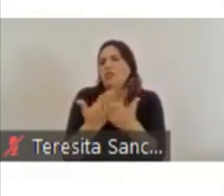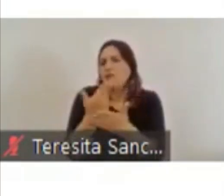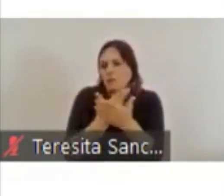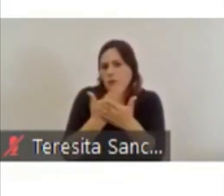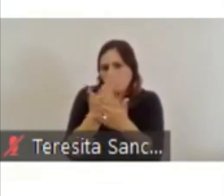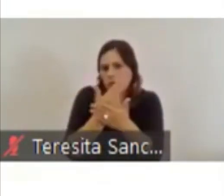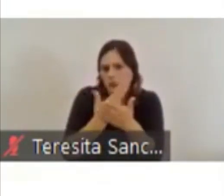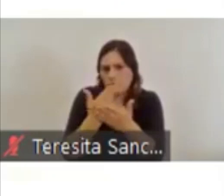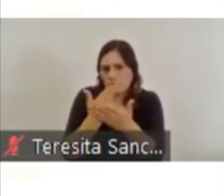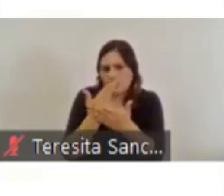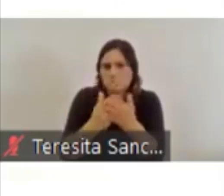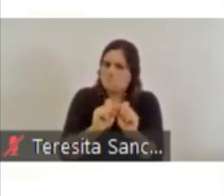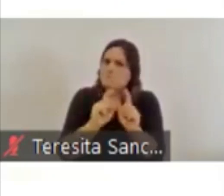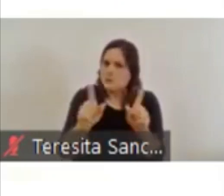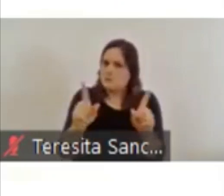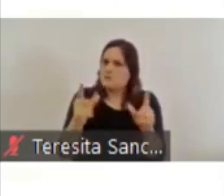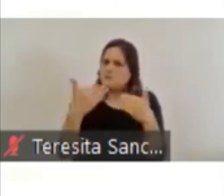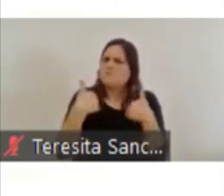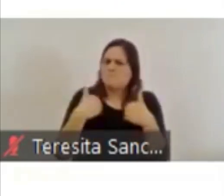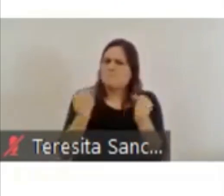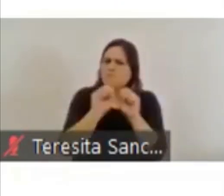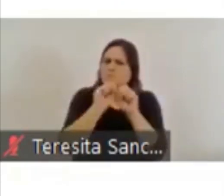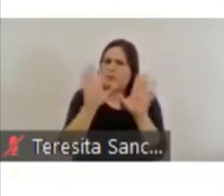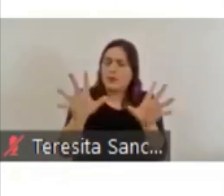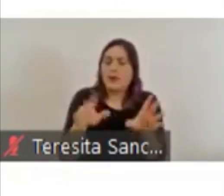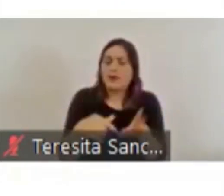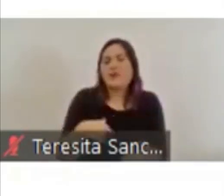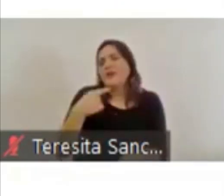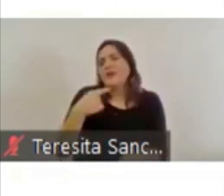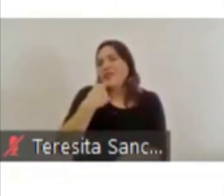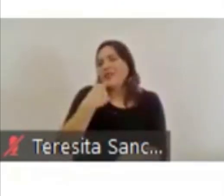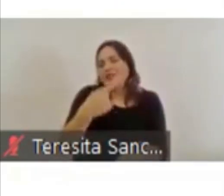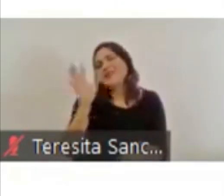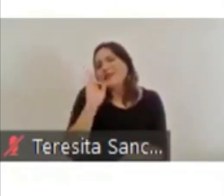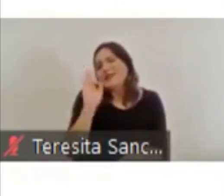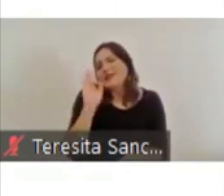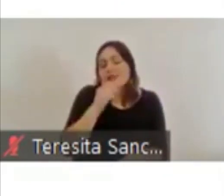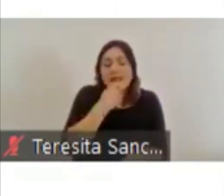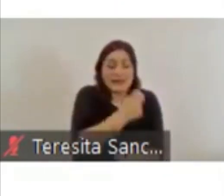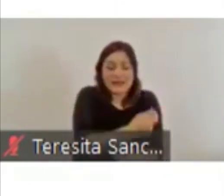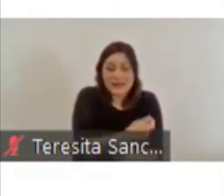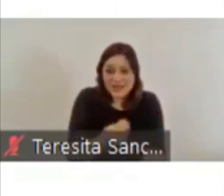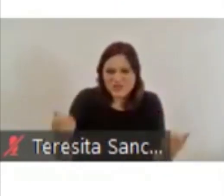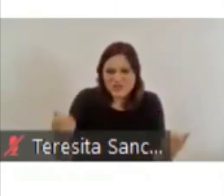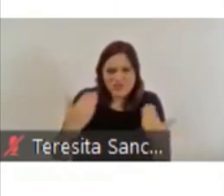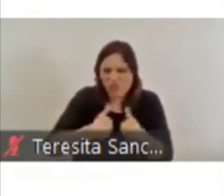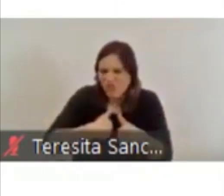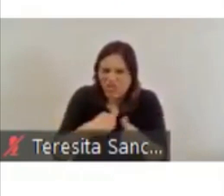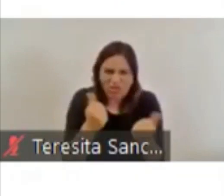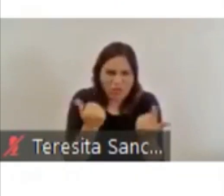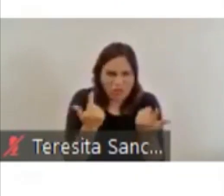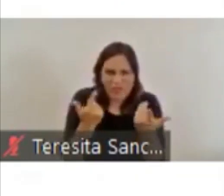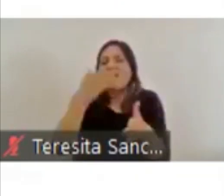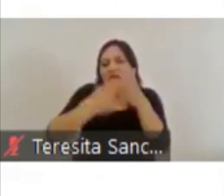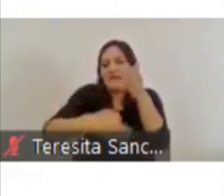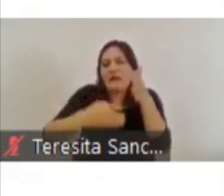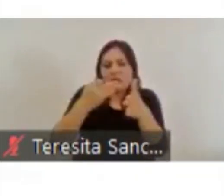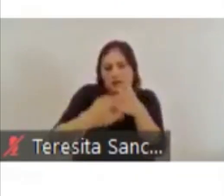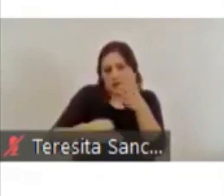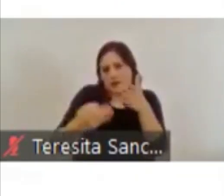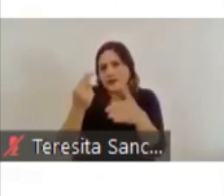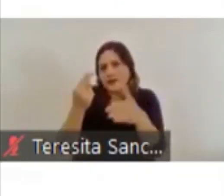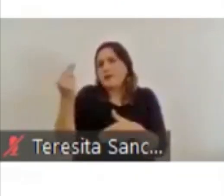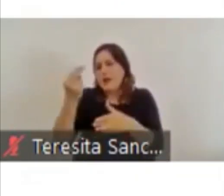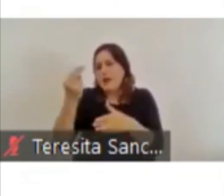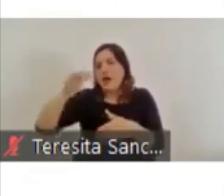Pero lo que les comentaba, quizás el niño no alcance a comprenderlos si no es con la ayuda de un